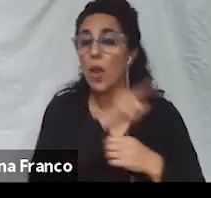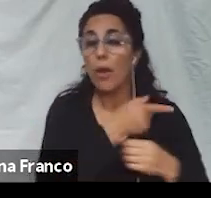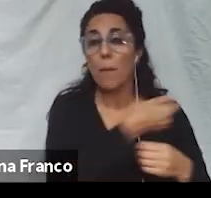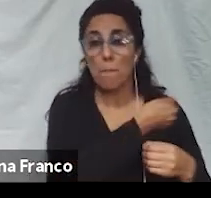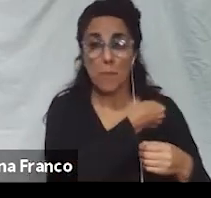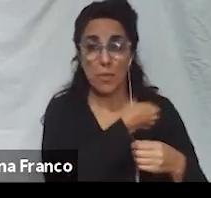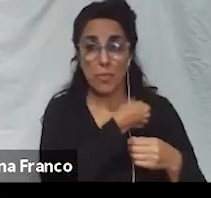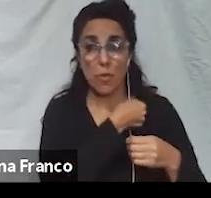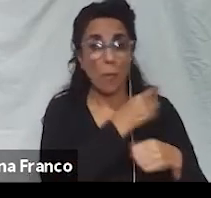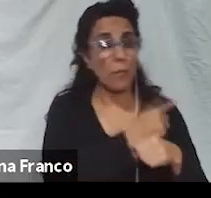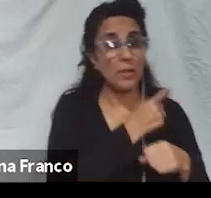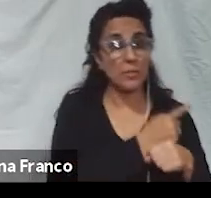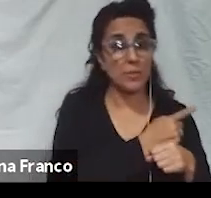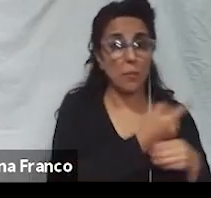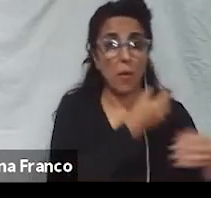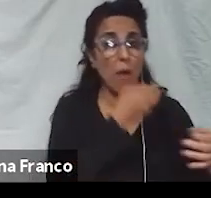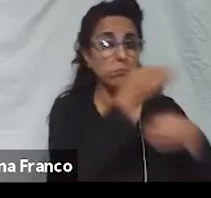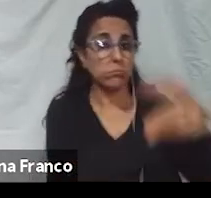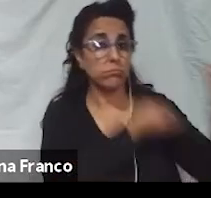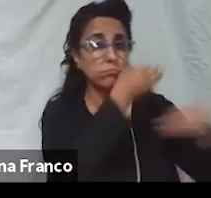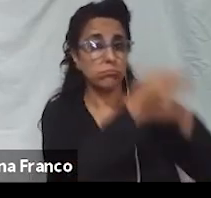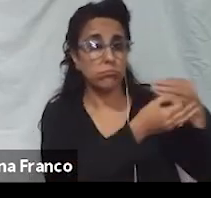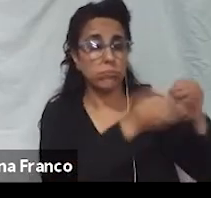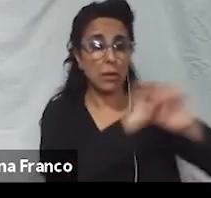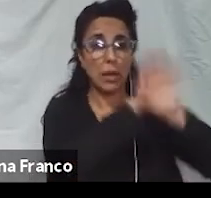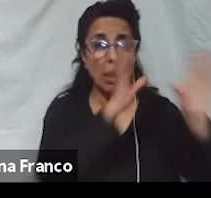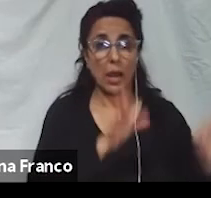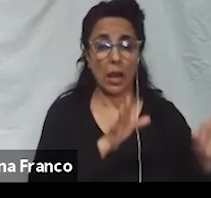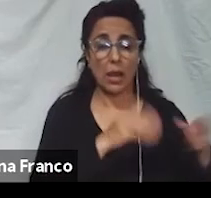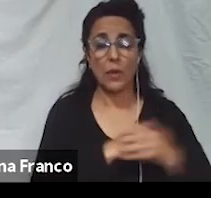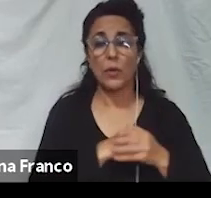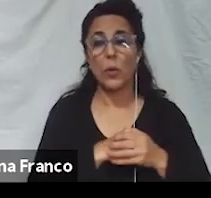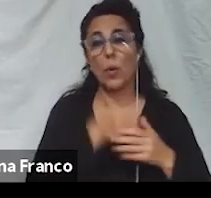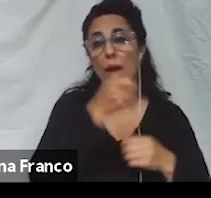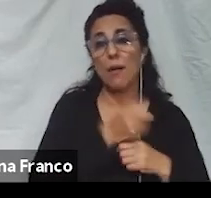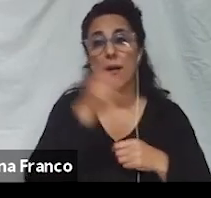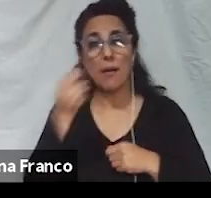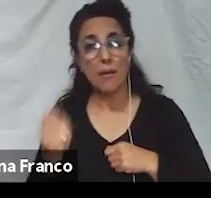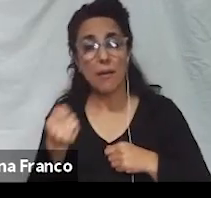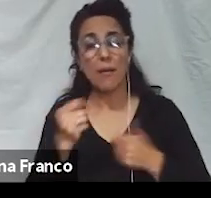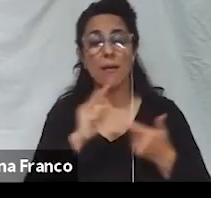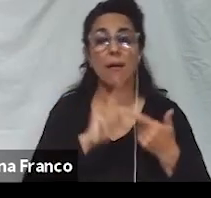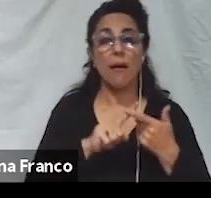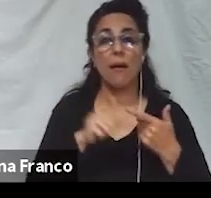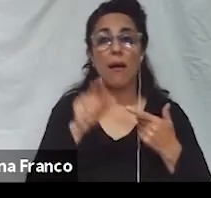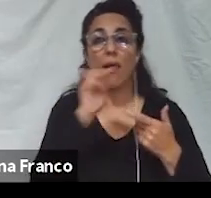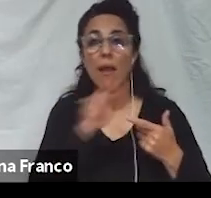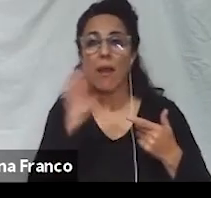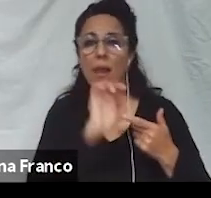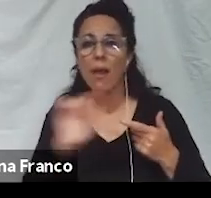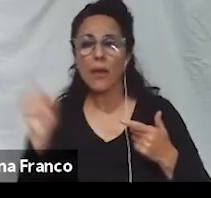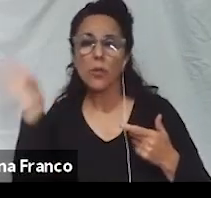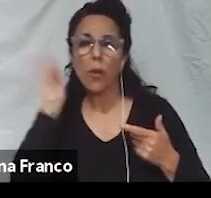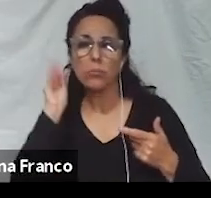lo que él requiere, digamos, que sea en el nivel de AA, que sea con tal y tal lector